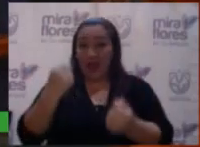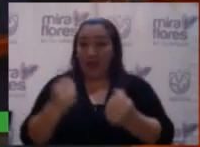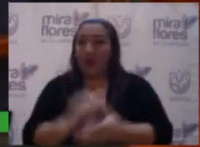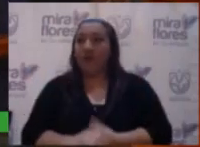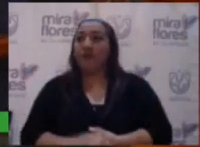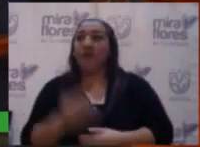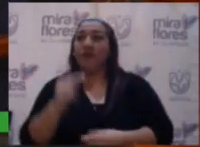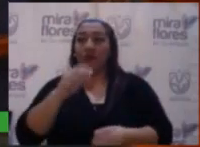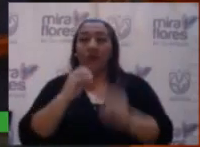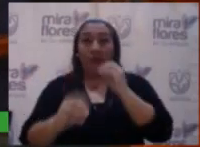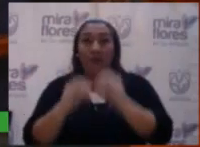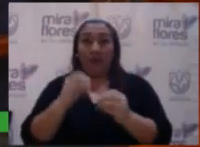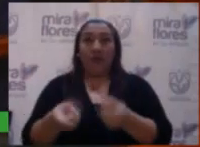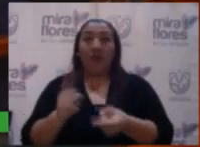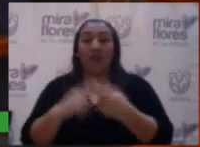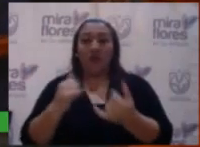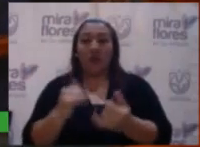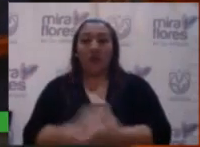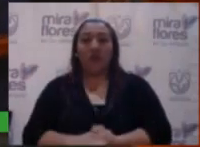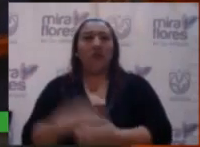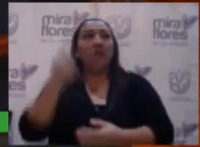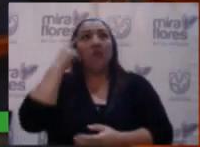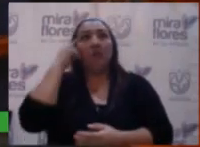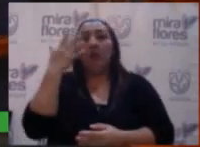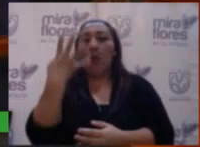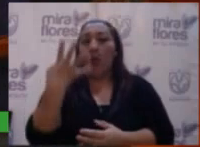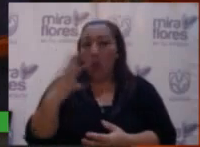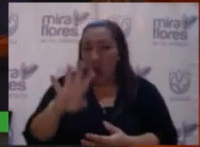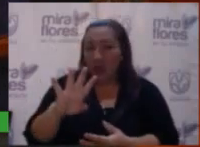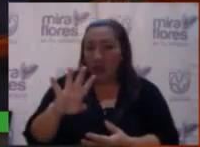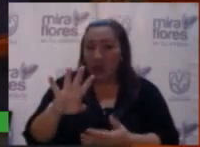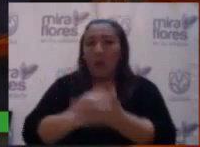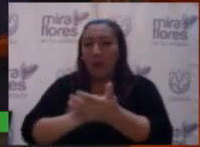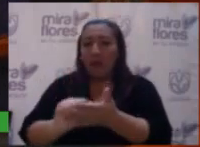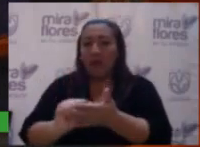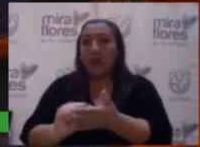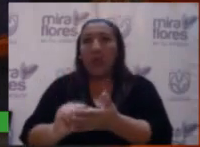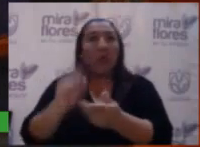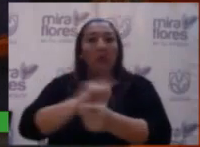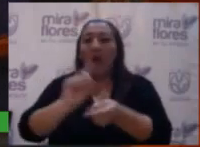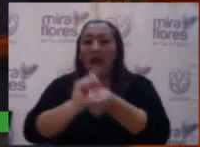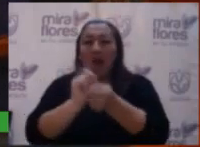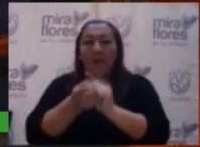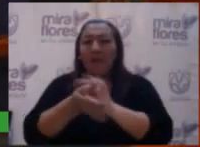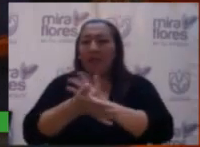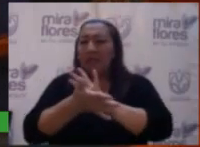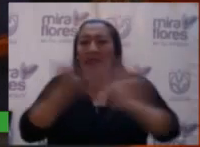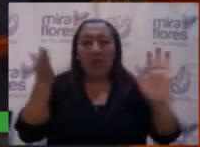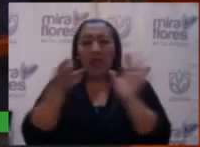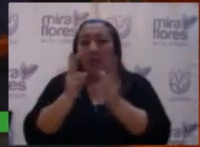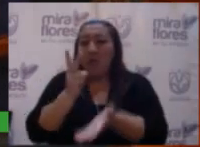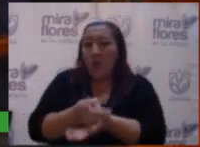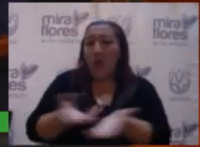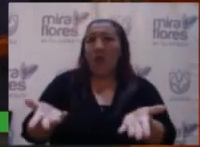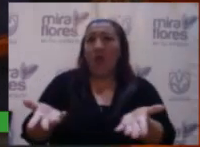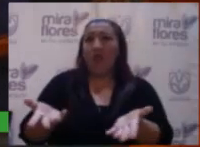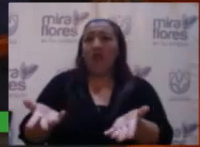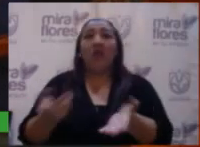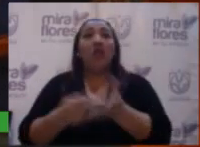de esa fecha imagínense cuatro meses no ha cambiado nada en absoluto y